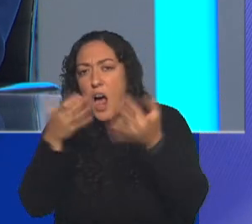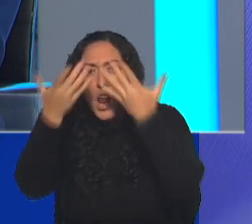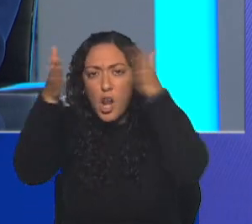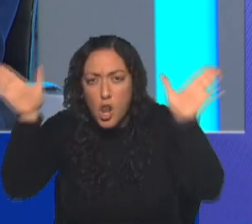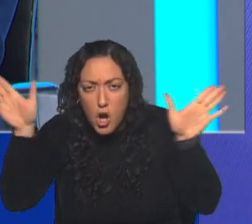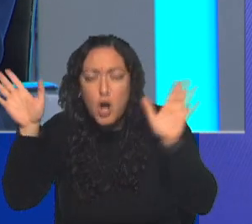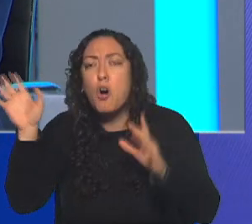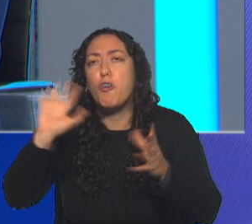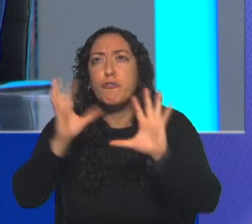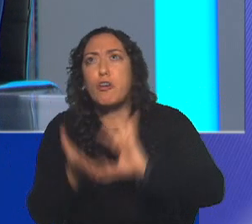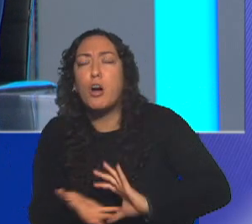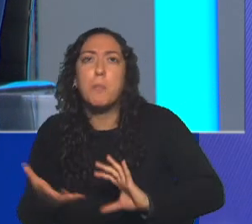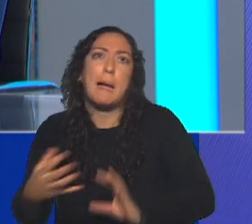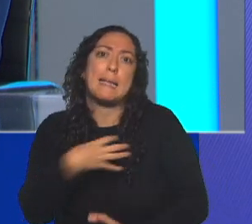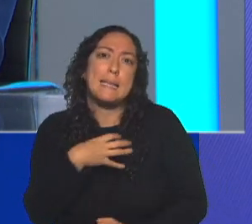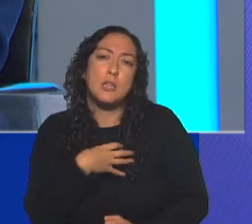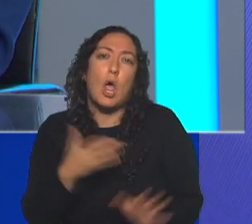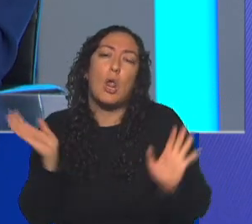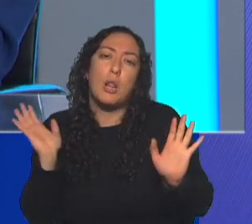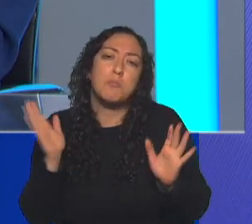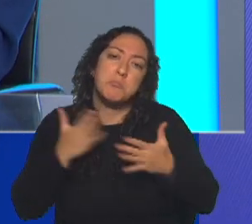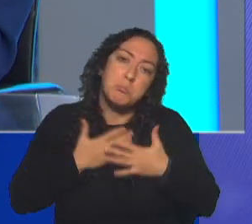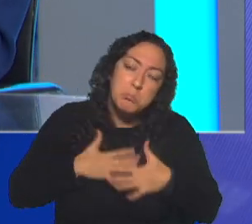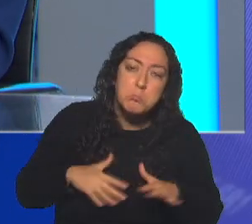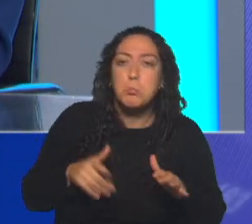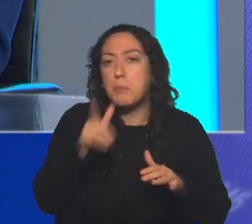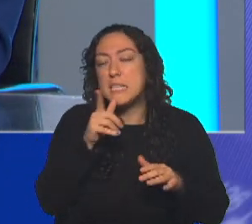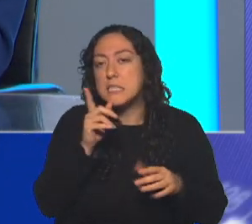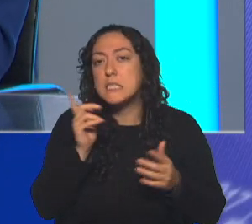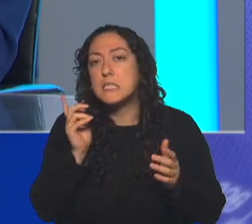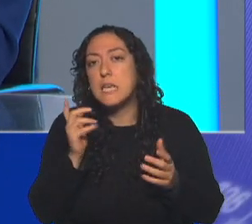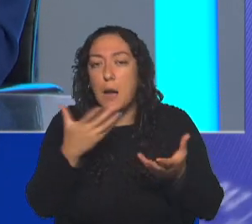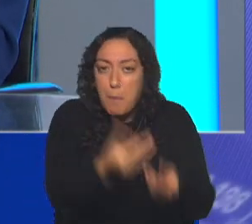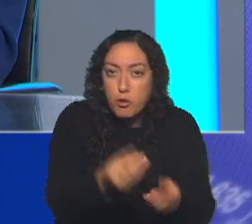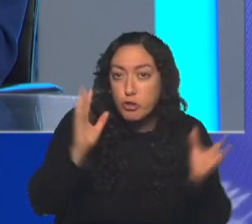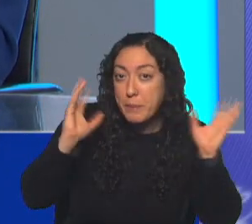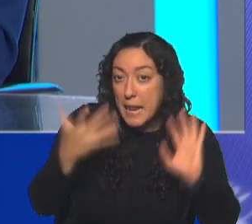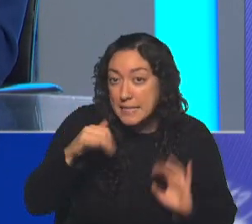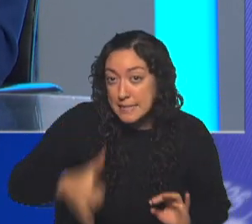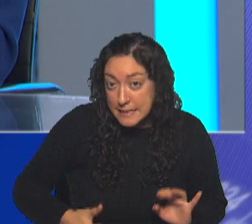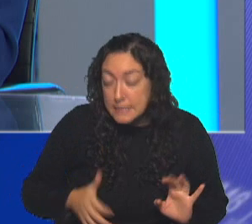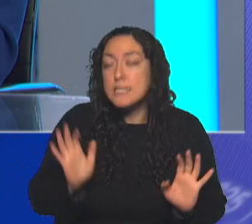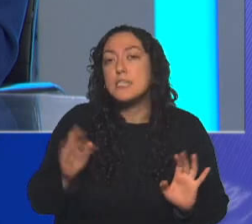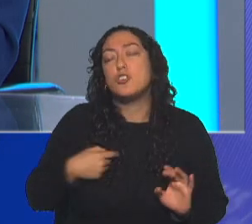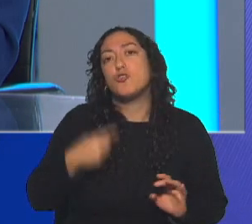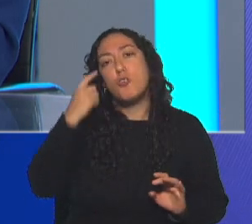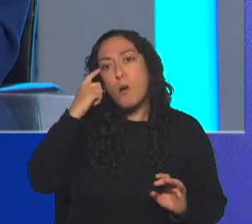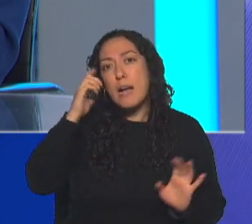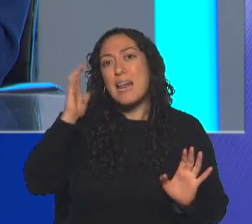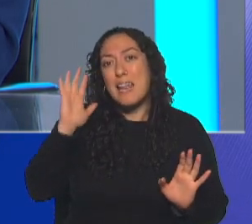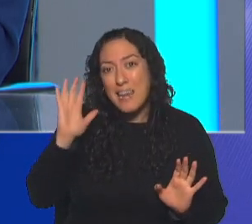una actitud más amigable con el gobierno de Javier Milei, yo creo que tienen